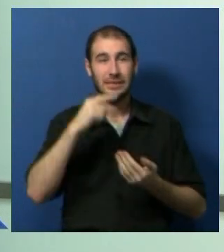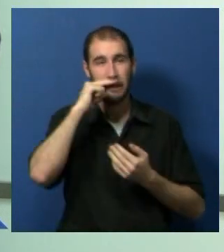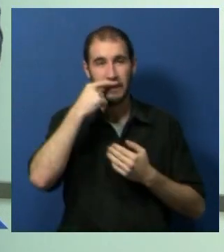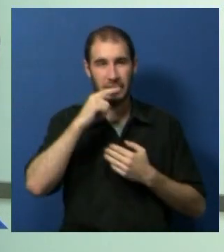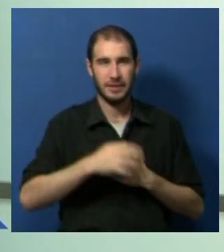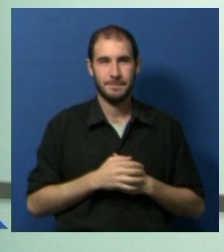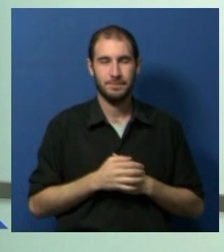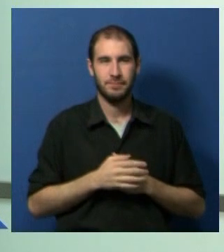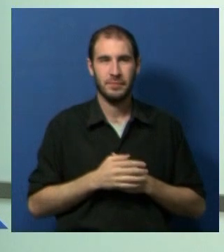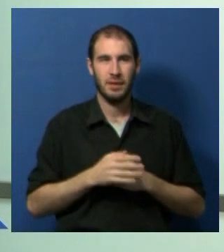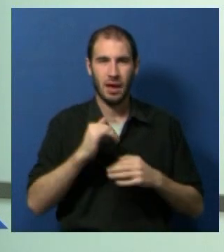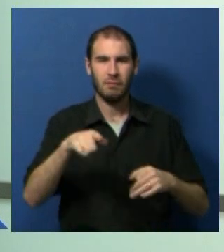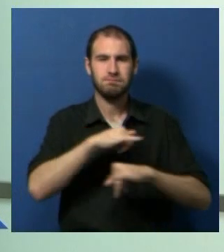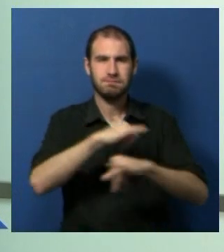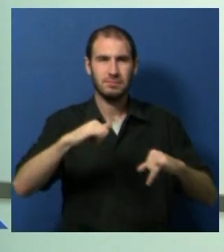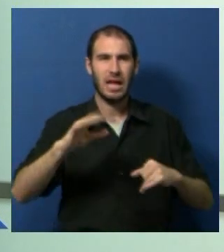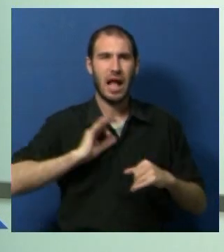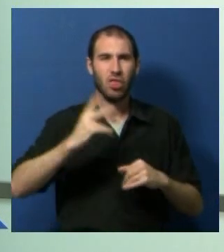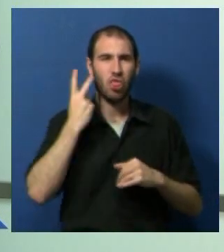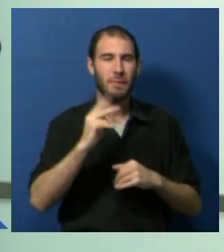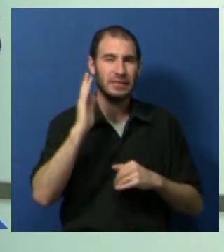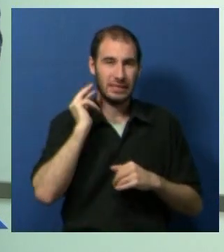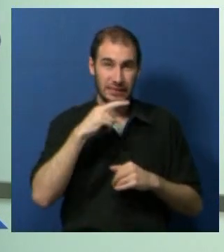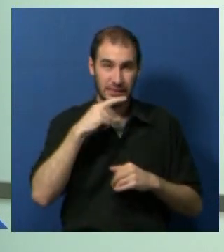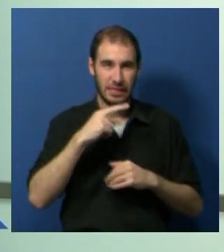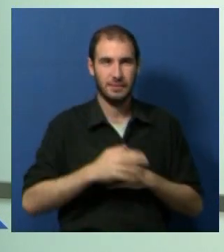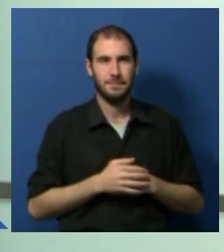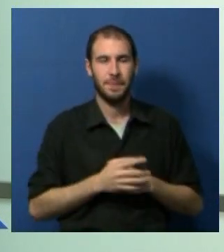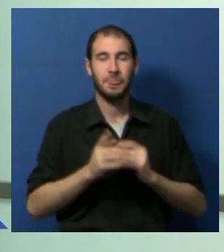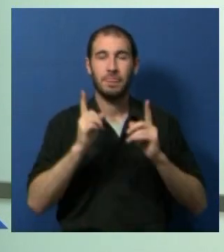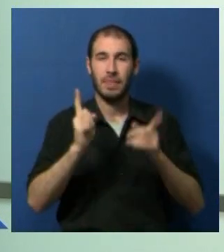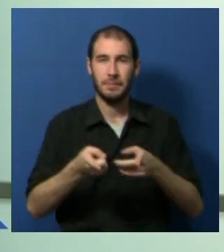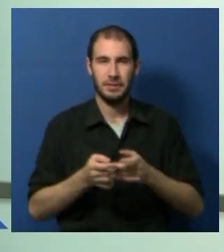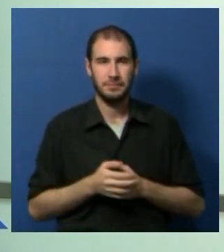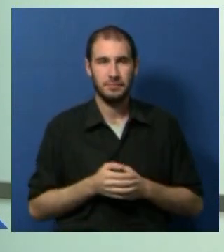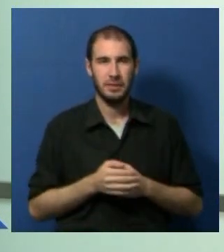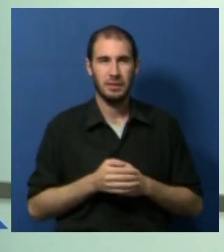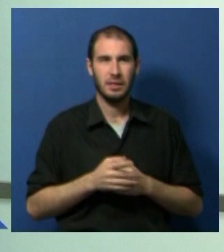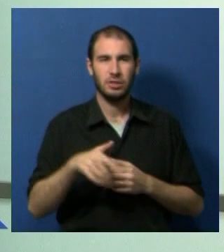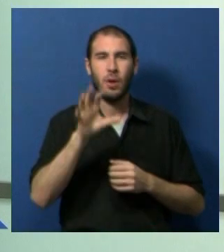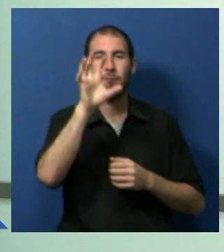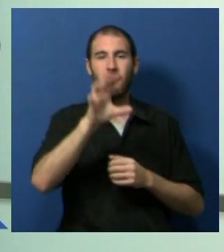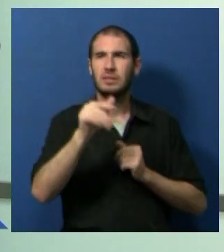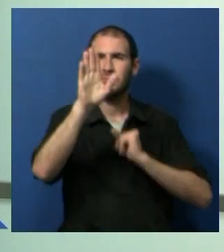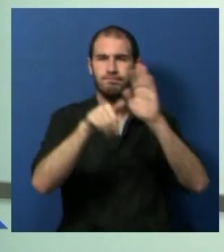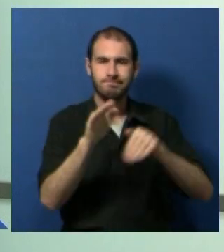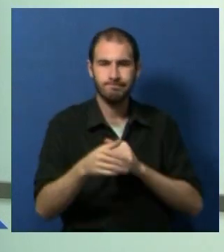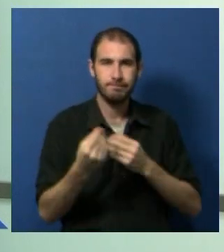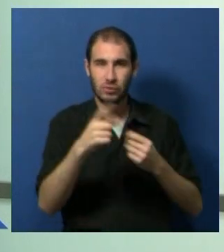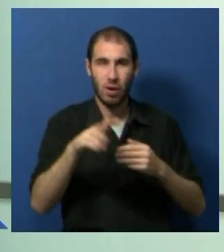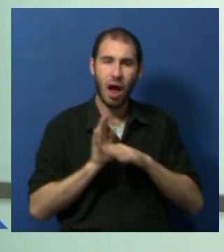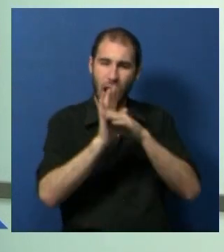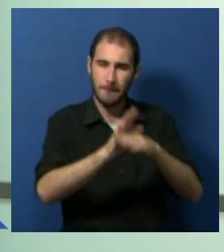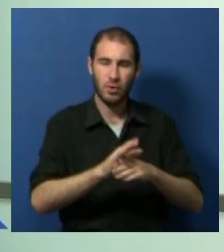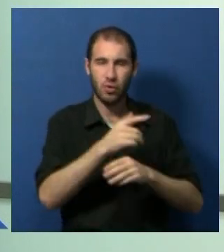Macri, foco de campaña en este año 2017 y sobre todo también un llamado a las provincias para que acompañen